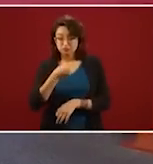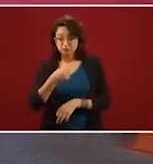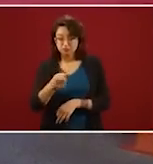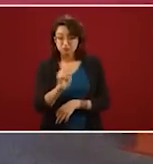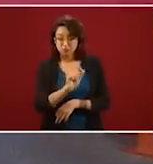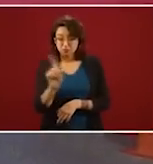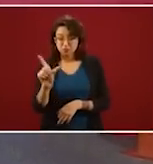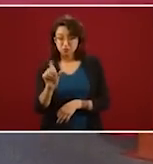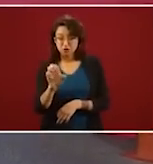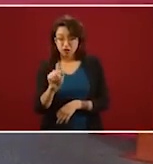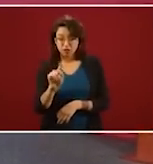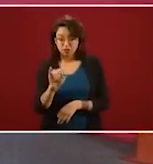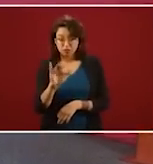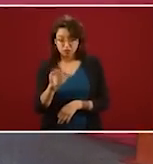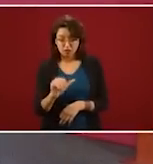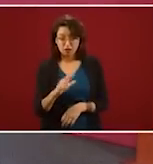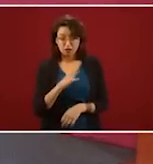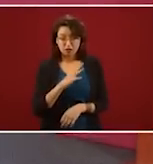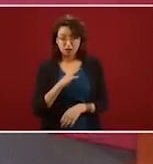profesional, ético.